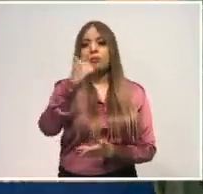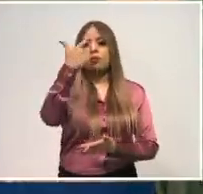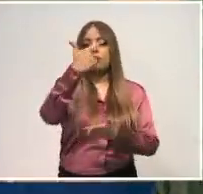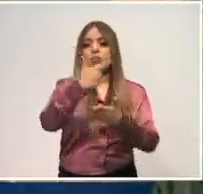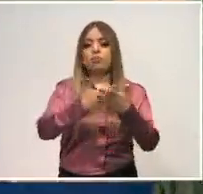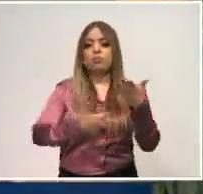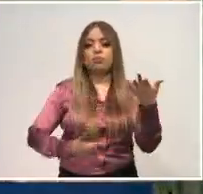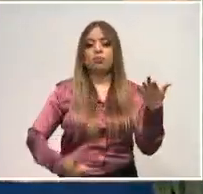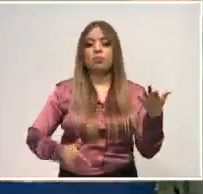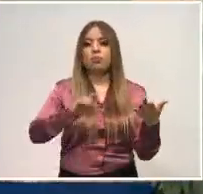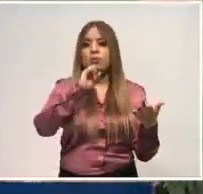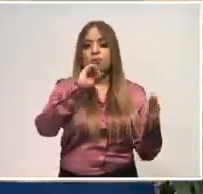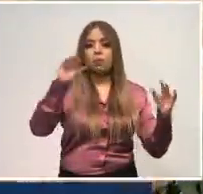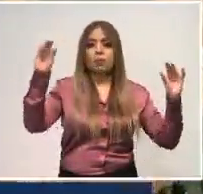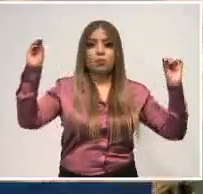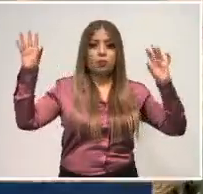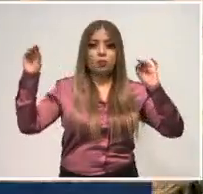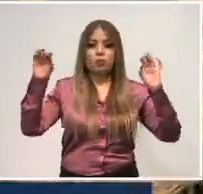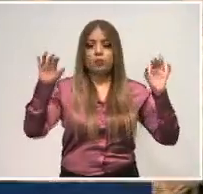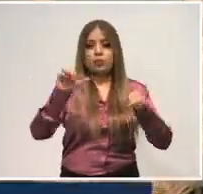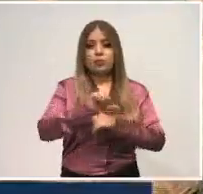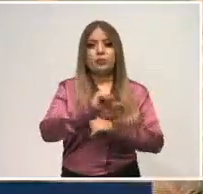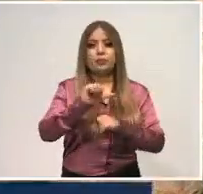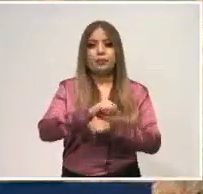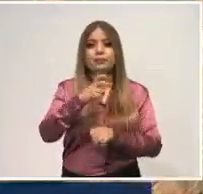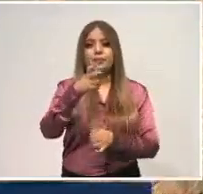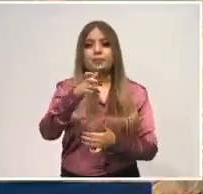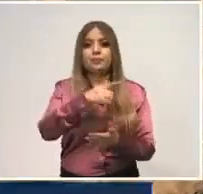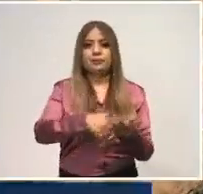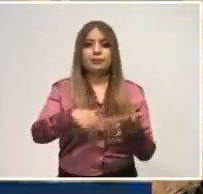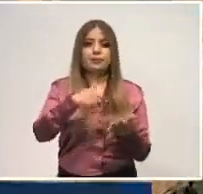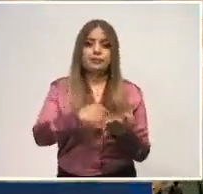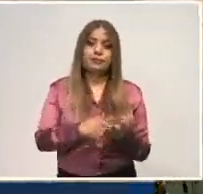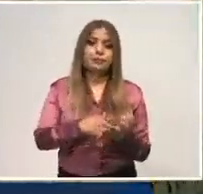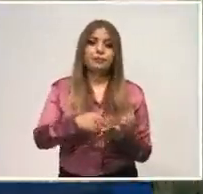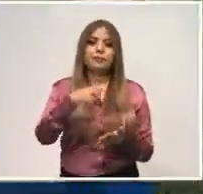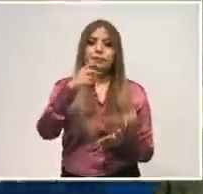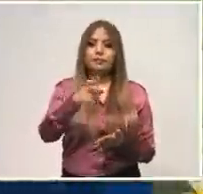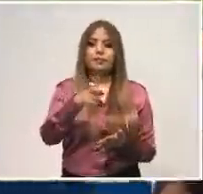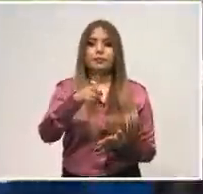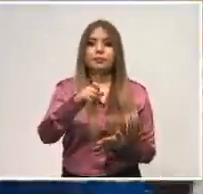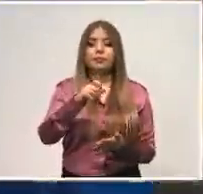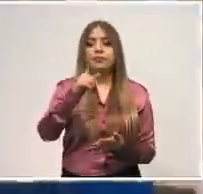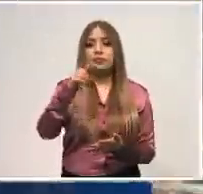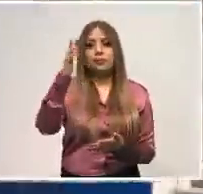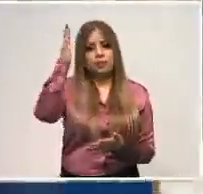sonido de sirenas. El acto tuvo lugar en las instalaciones de la dependencia y estuvo encabezado por el director Iván Torres.